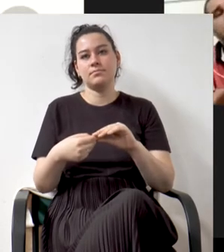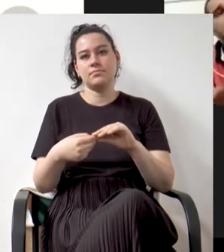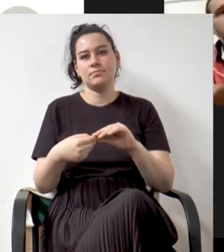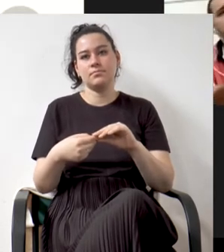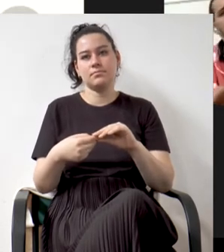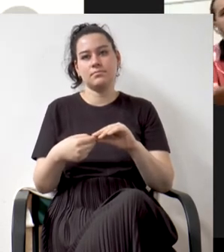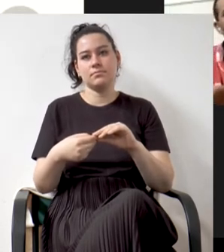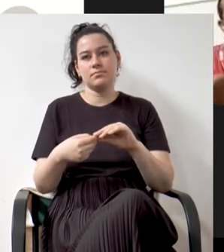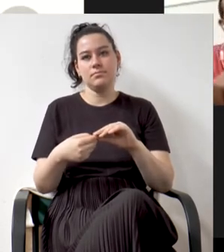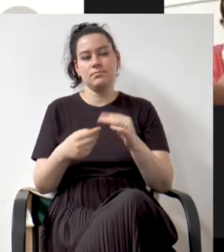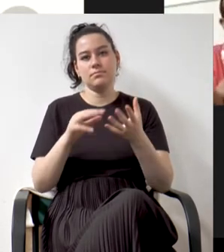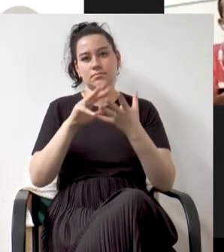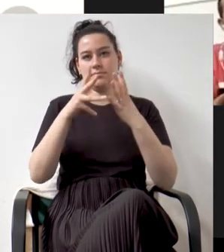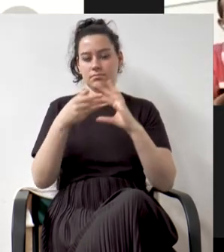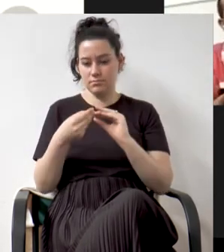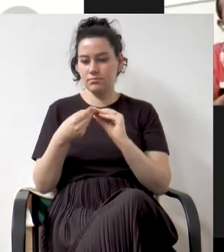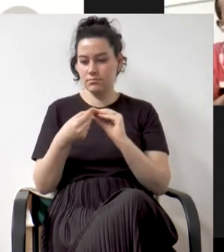una apuesta a estar